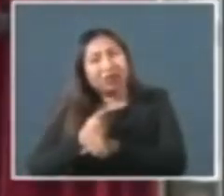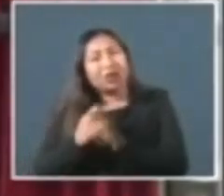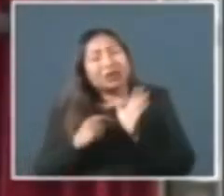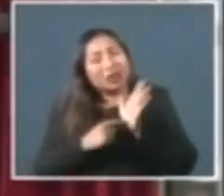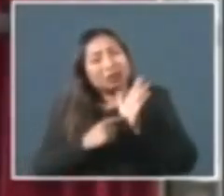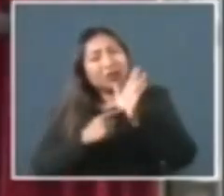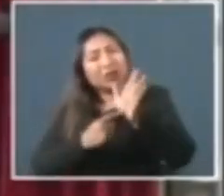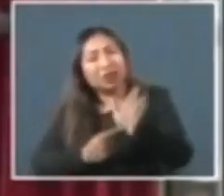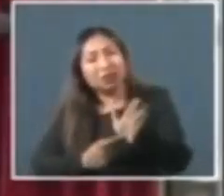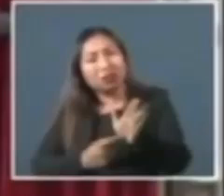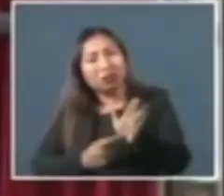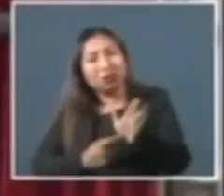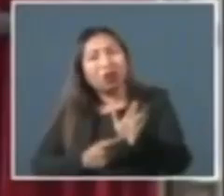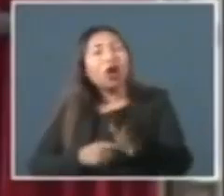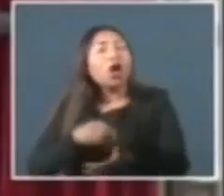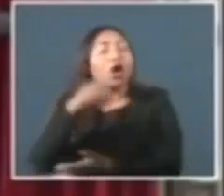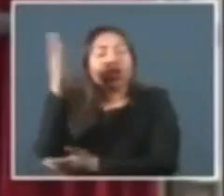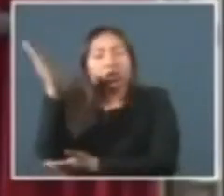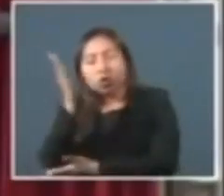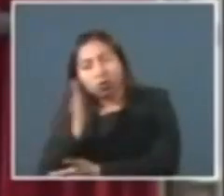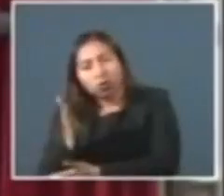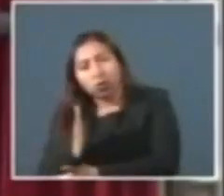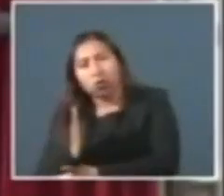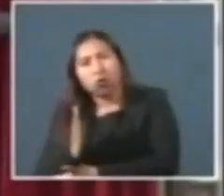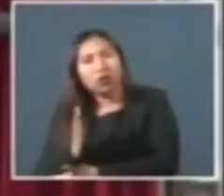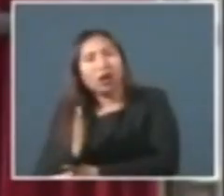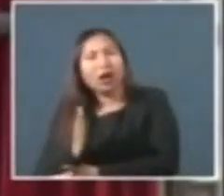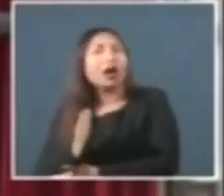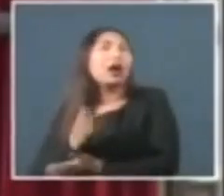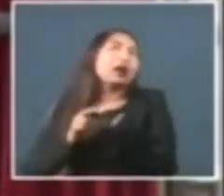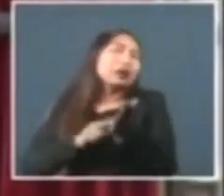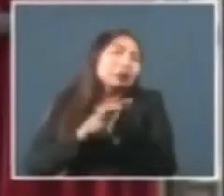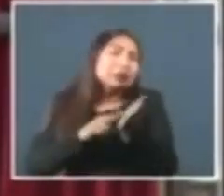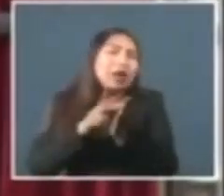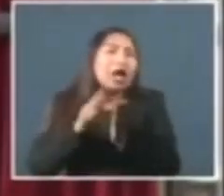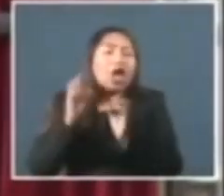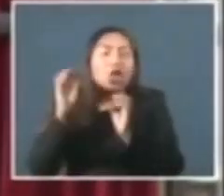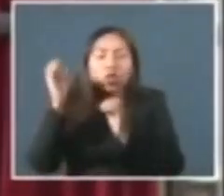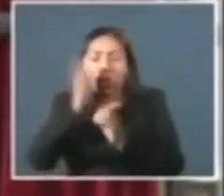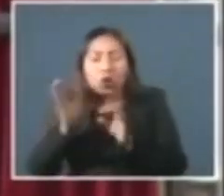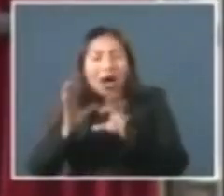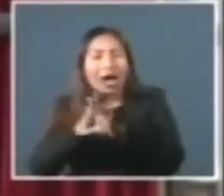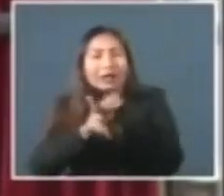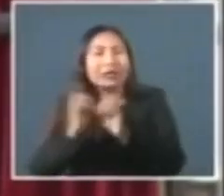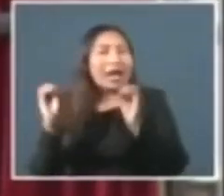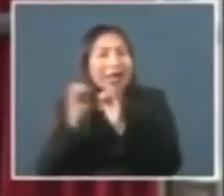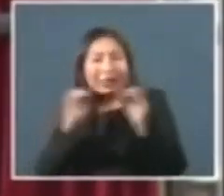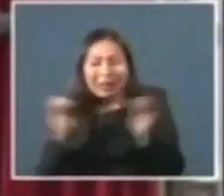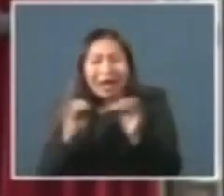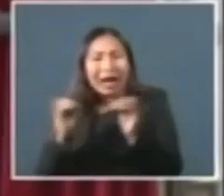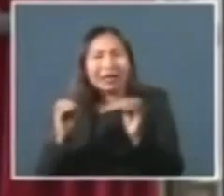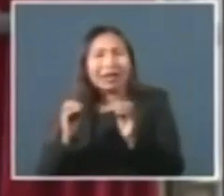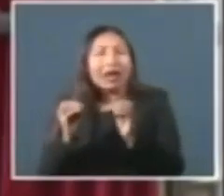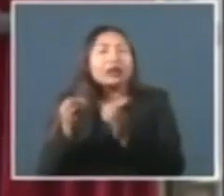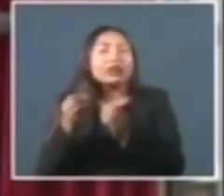y dijo que usted nunca, o la mayoría de las veces, no hacía nada por las personas